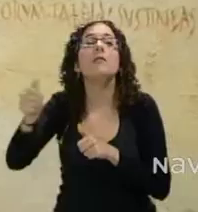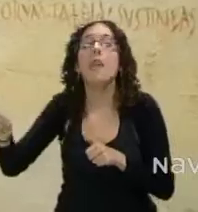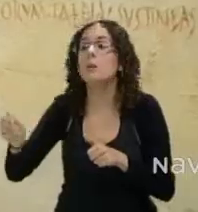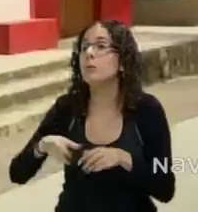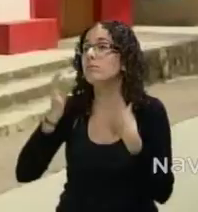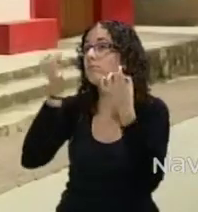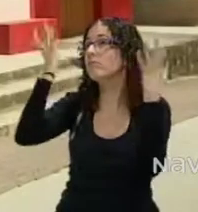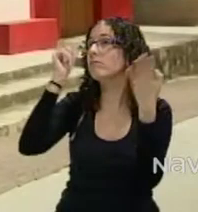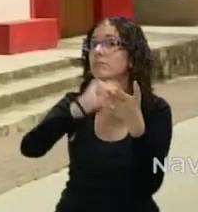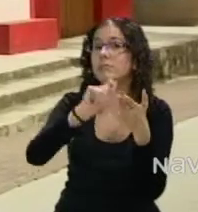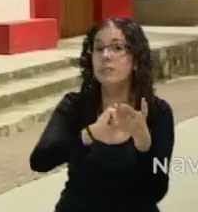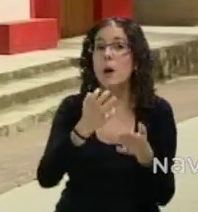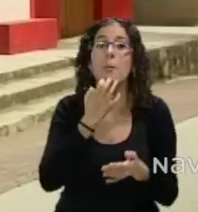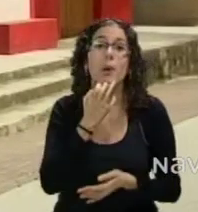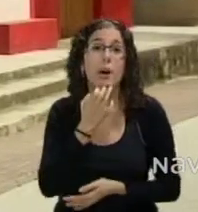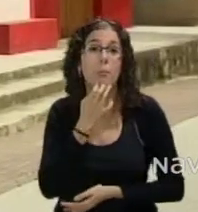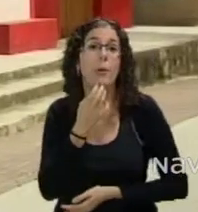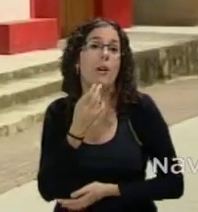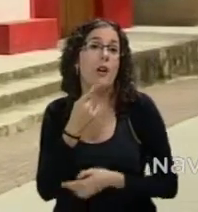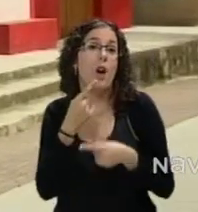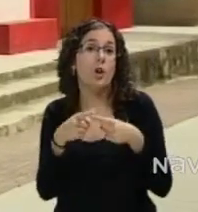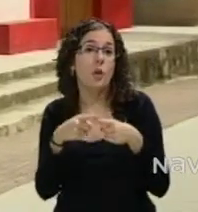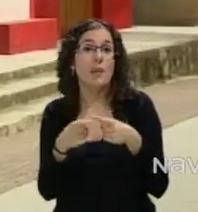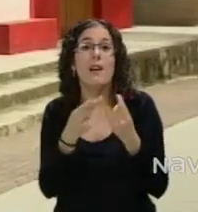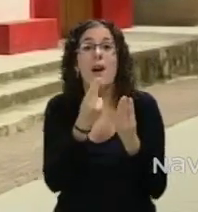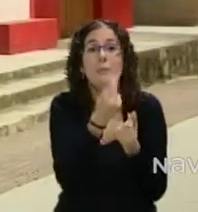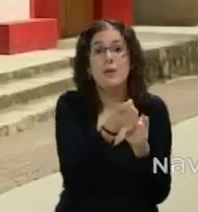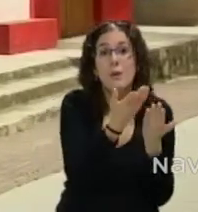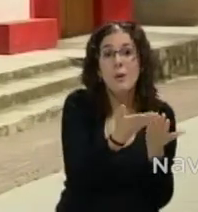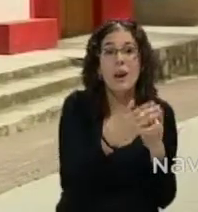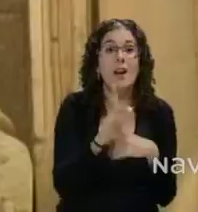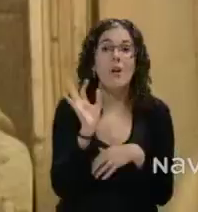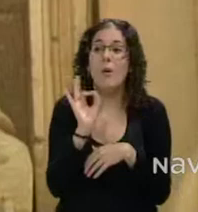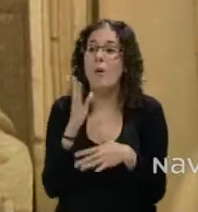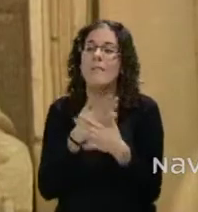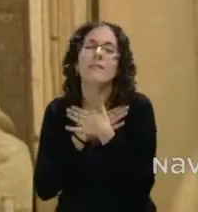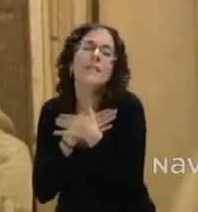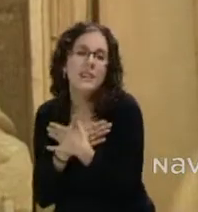el precio de los productos agrícolas hasta te amo Caecilia.